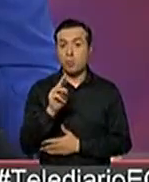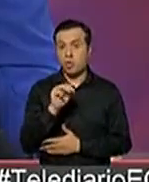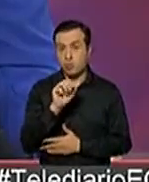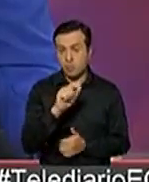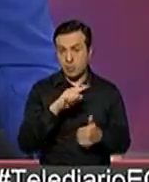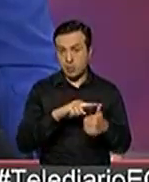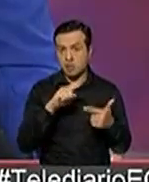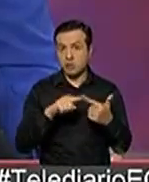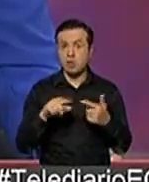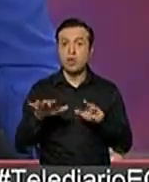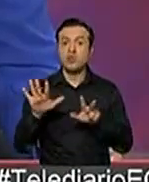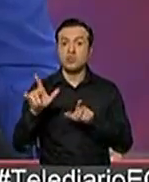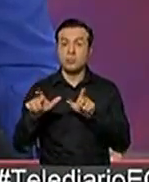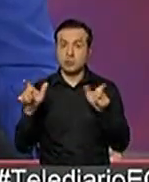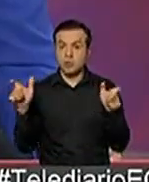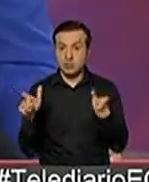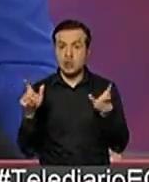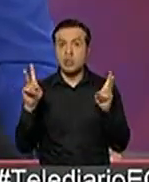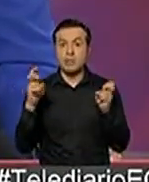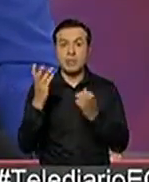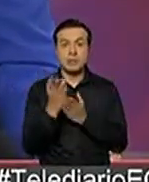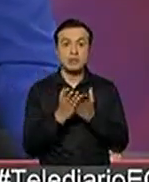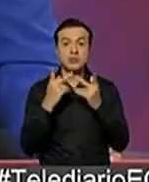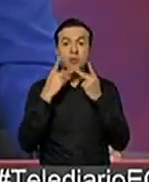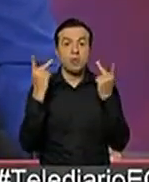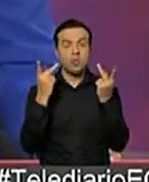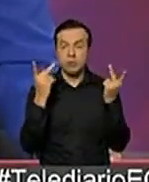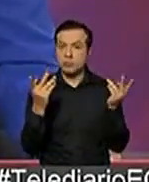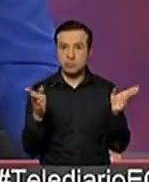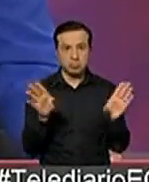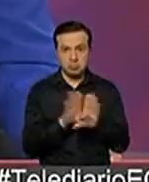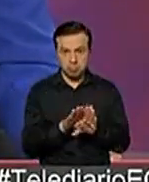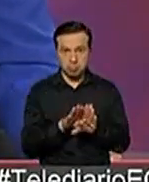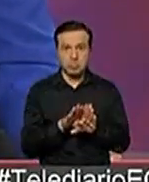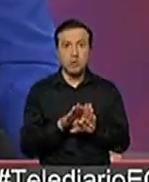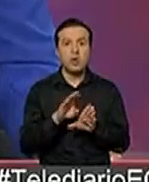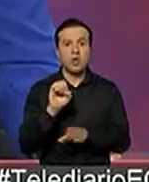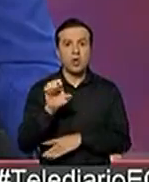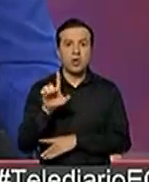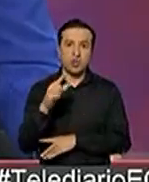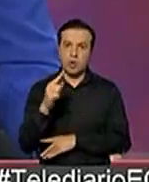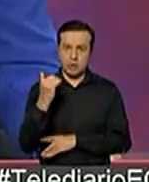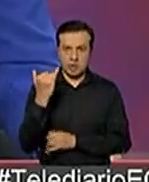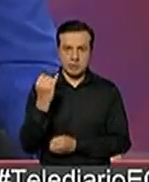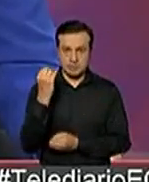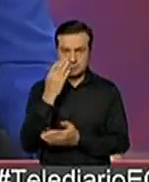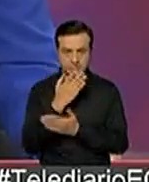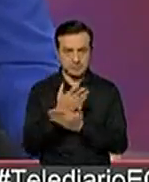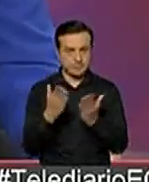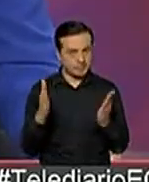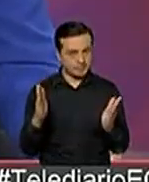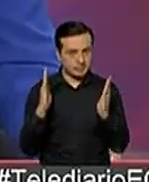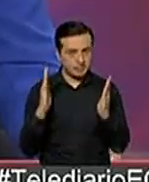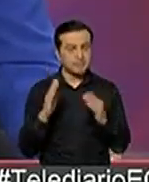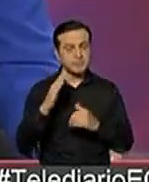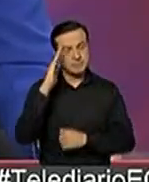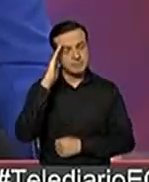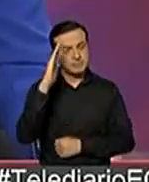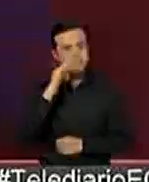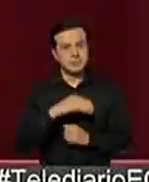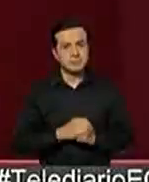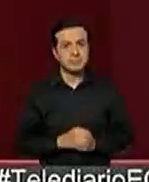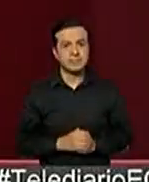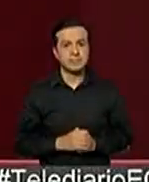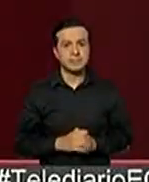personas más por el delito de suspensión de un servicio público. Olga Velasco se encuentra en la Corte Nacional de Justicia, nos tiene un informe. ¿Cómo estás? Buenas tardes.